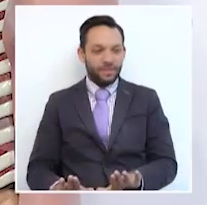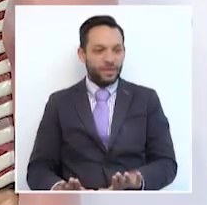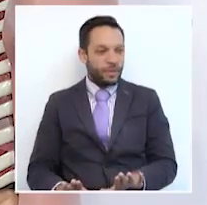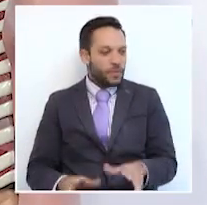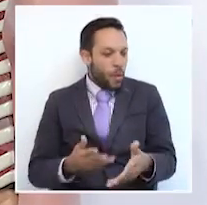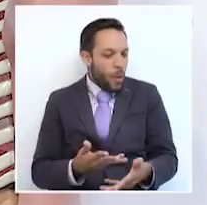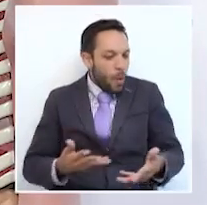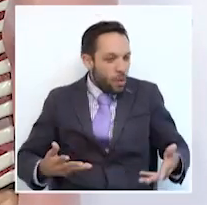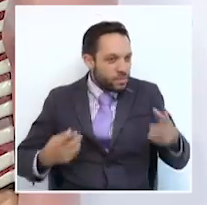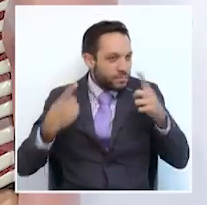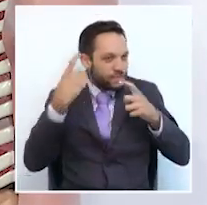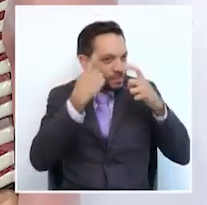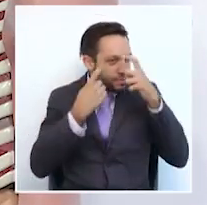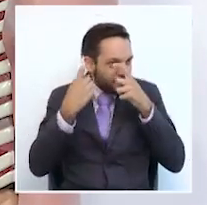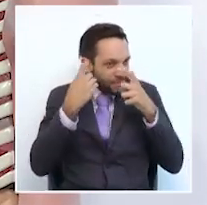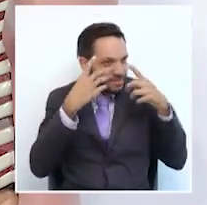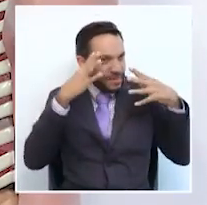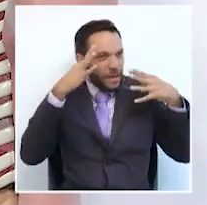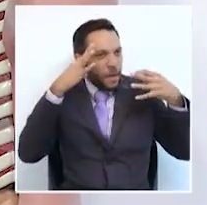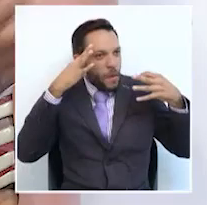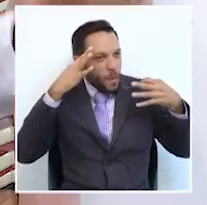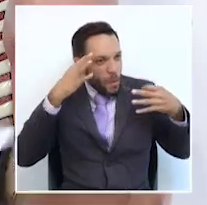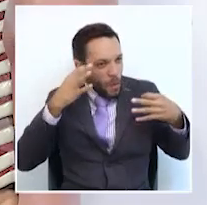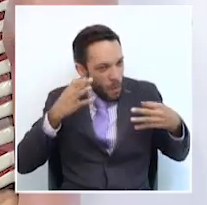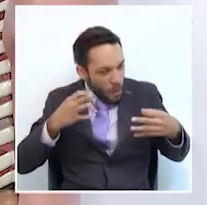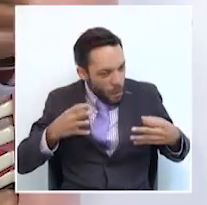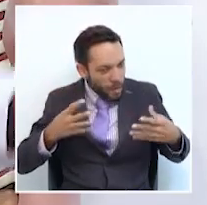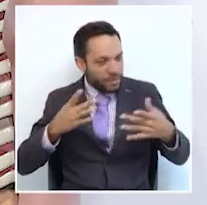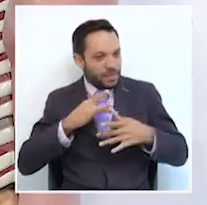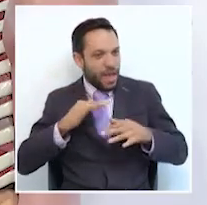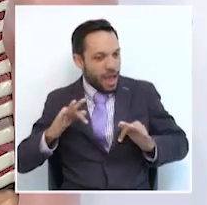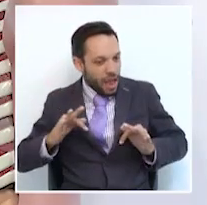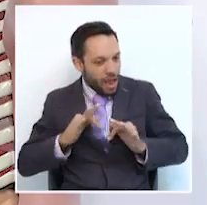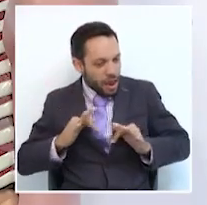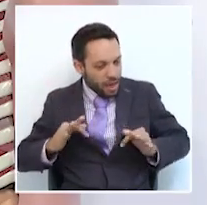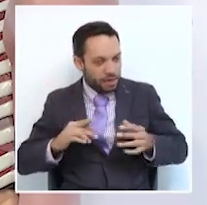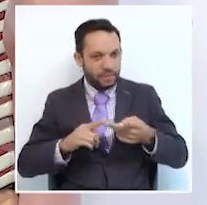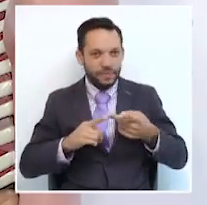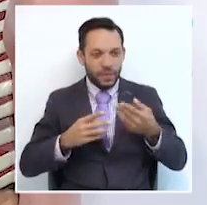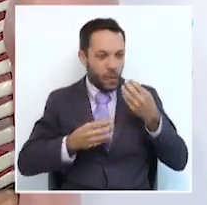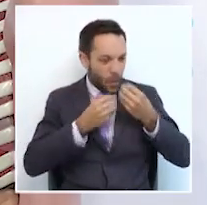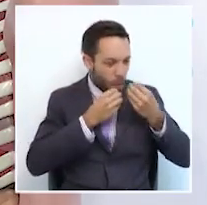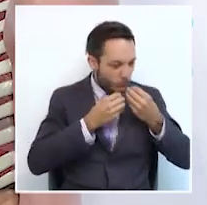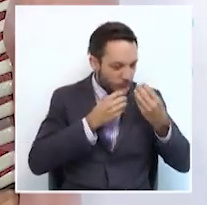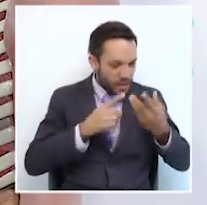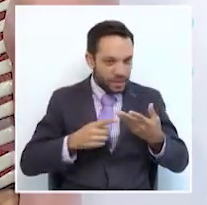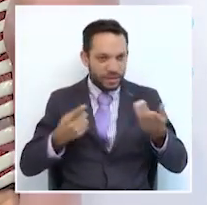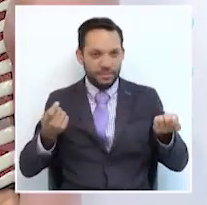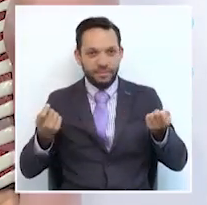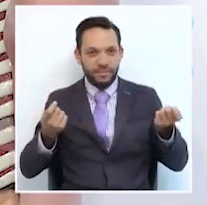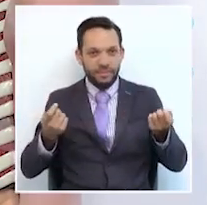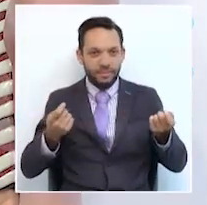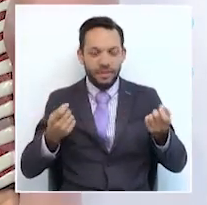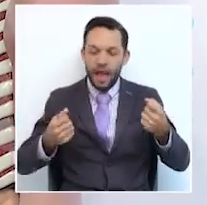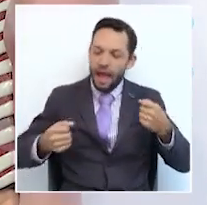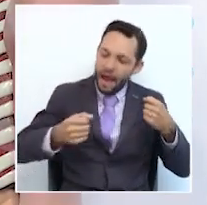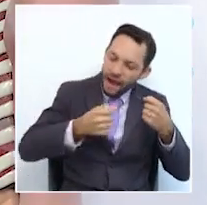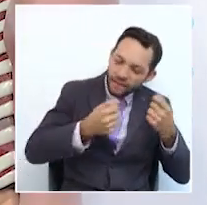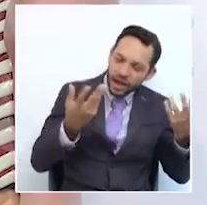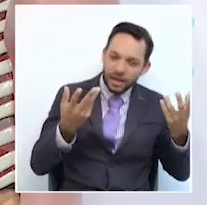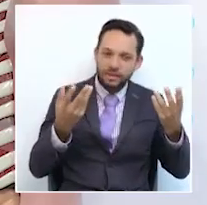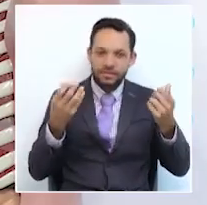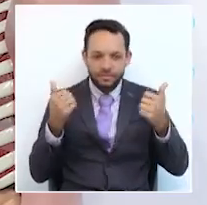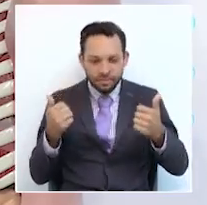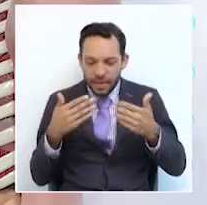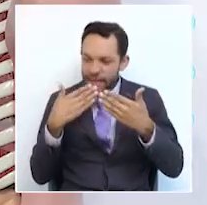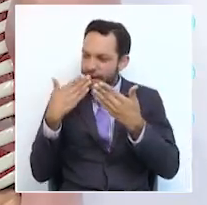meditación relajación terapia del alma buena comida abrazar dar besos disfrutar buena